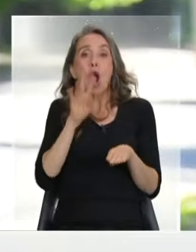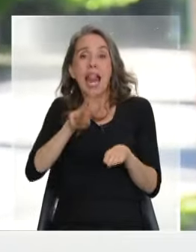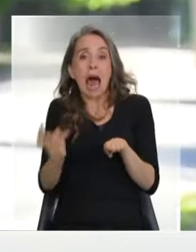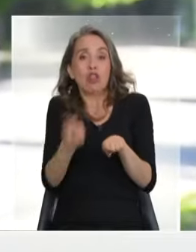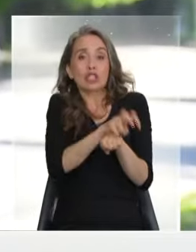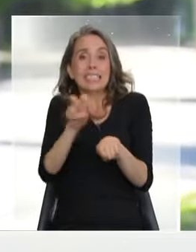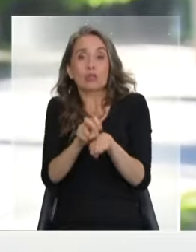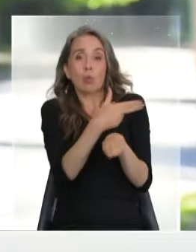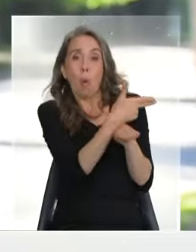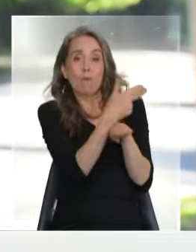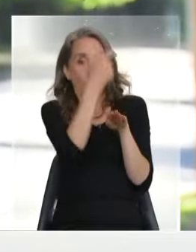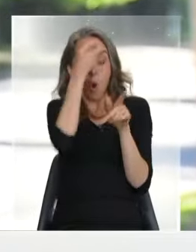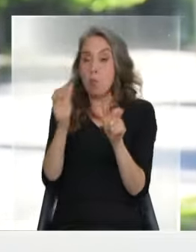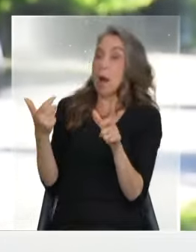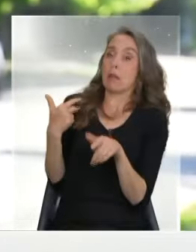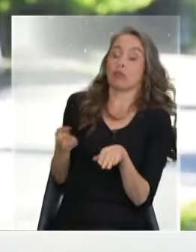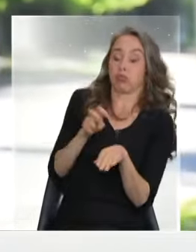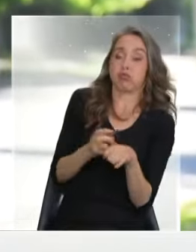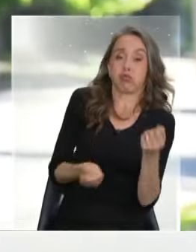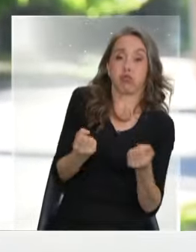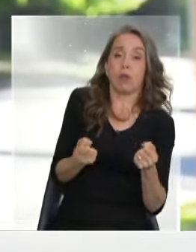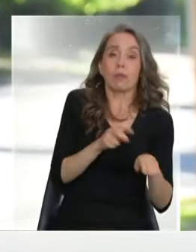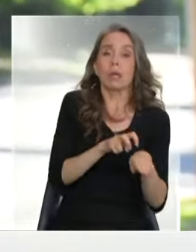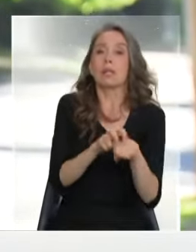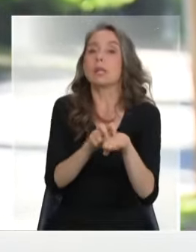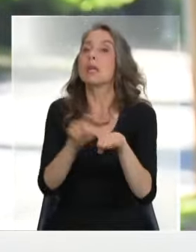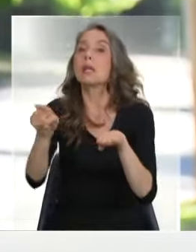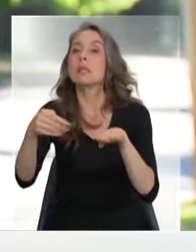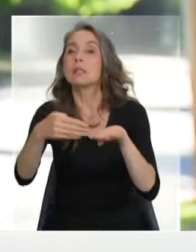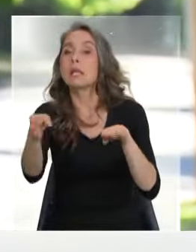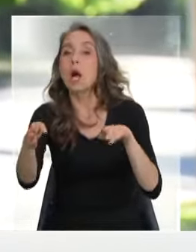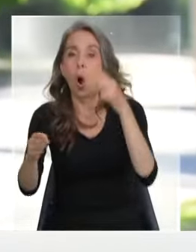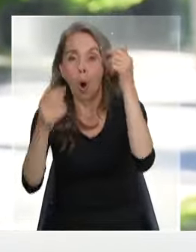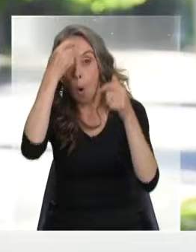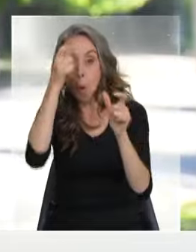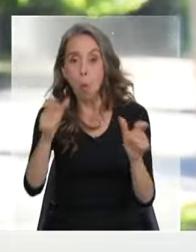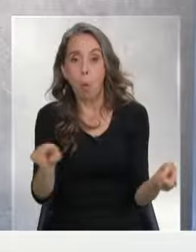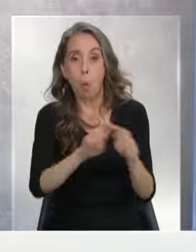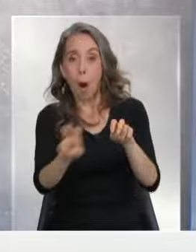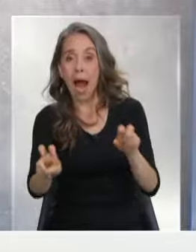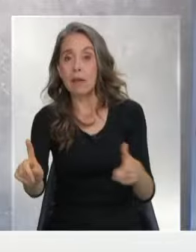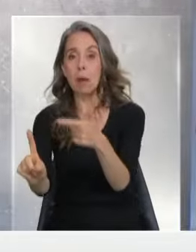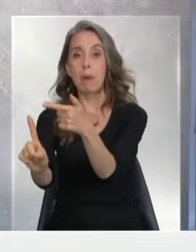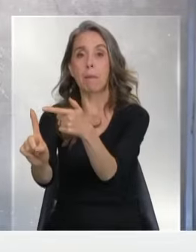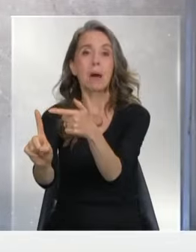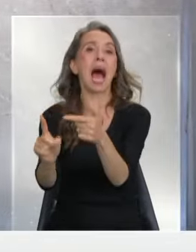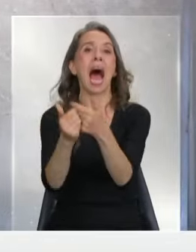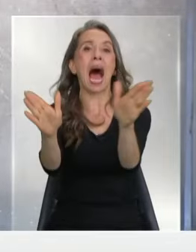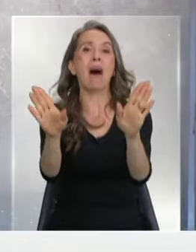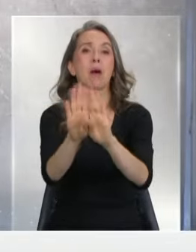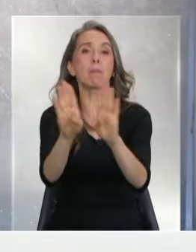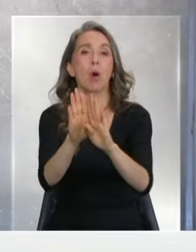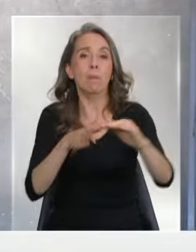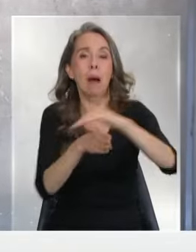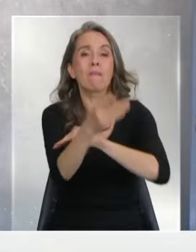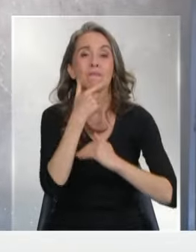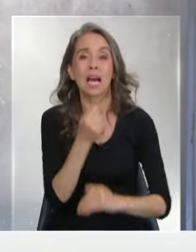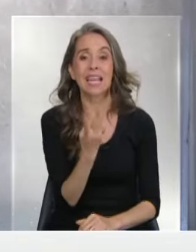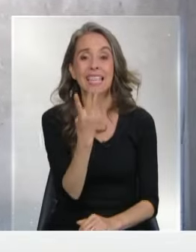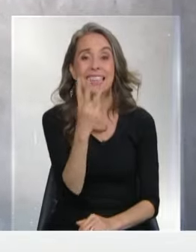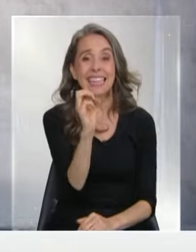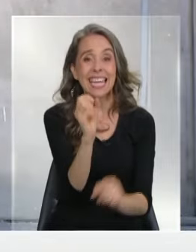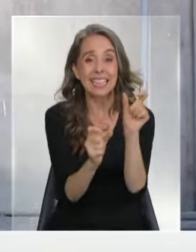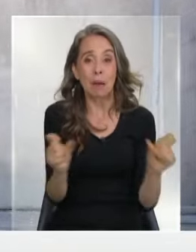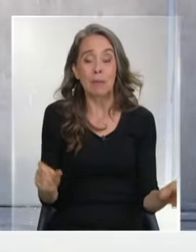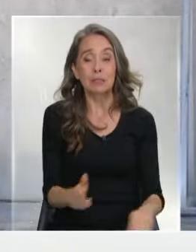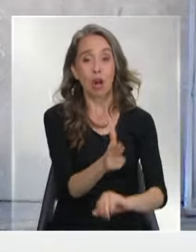los guardias de seguridad del local, para que ellos dieran las facilidades para que estas personas pudieran ingresar. Fueron cerca de 30 las personas quienes